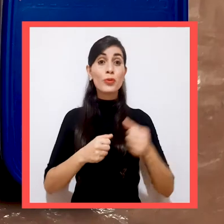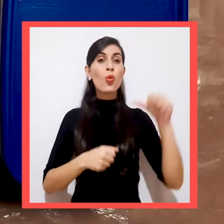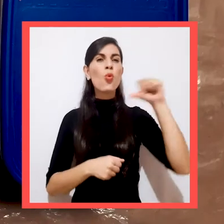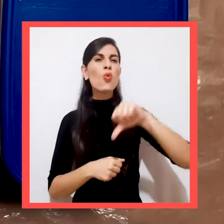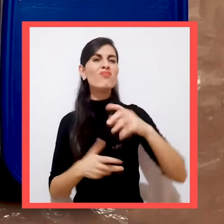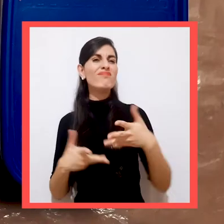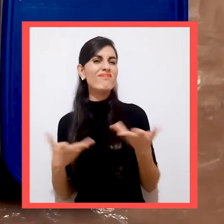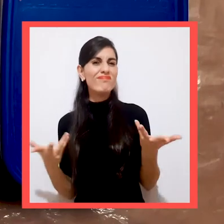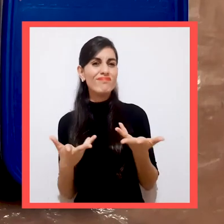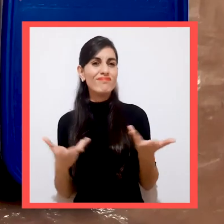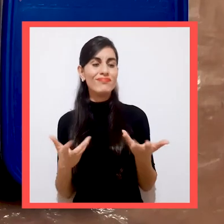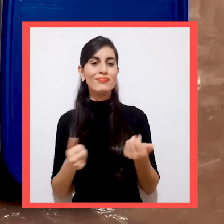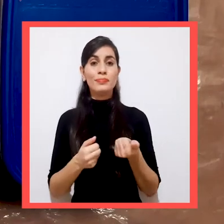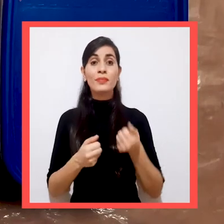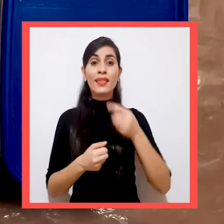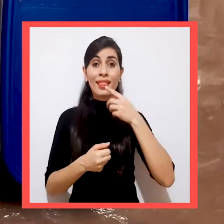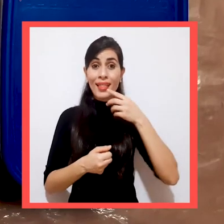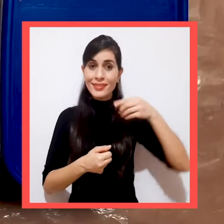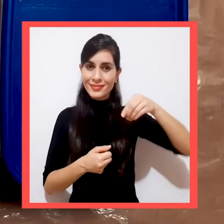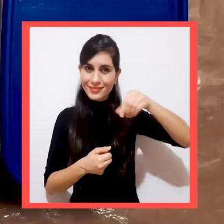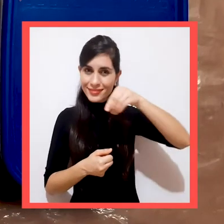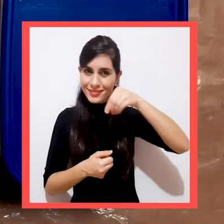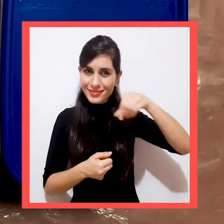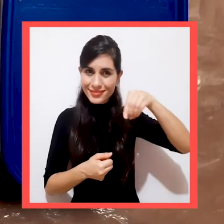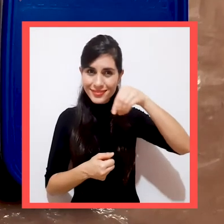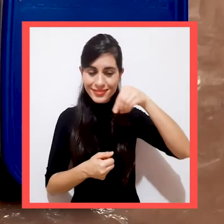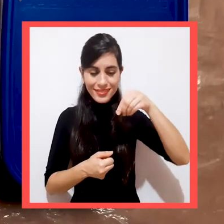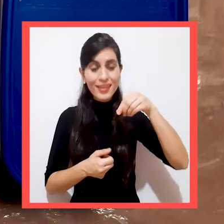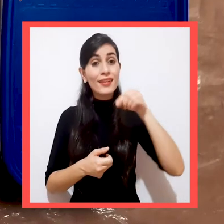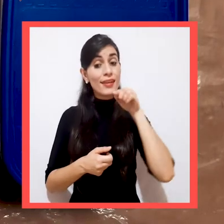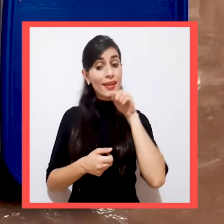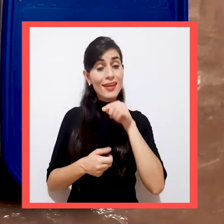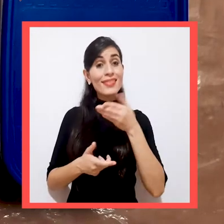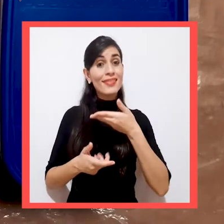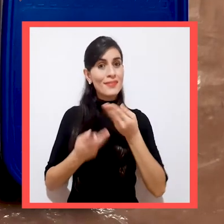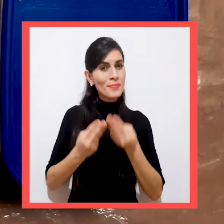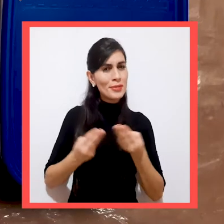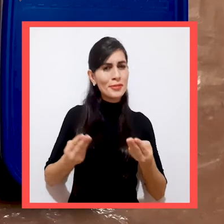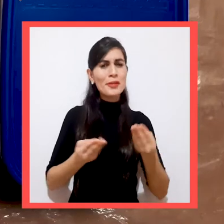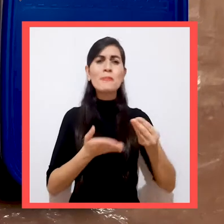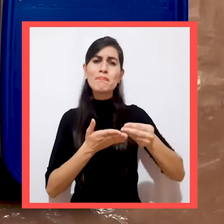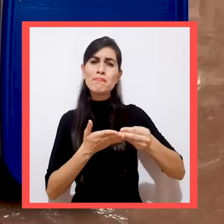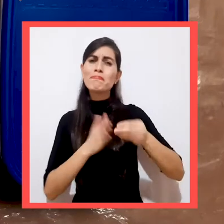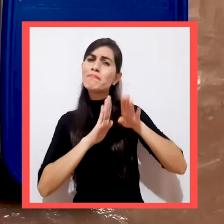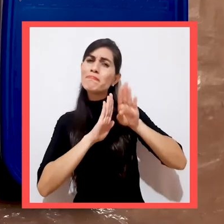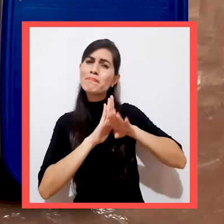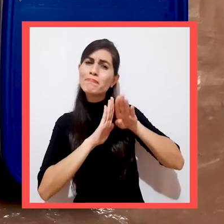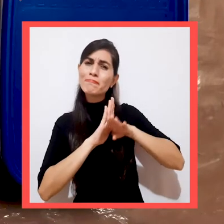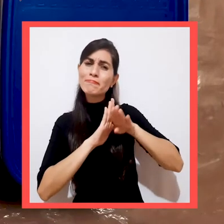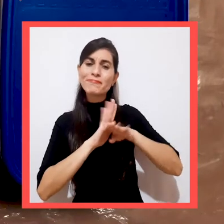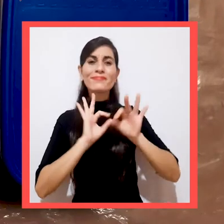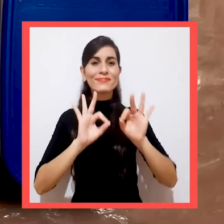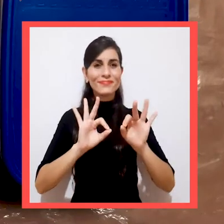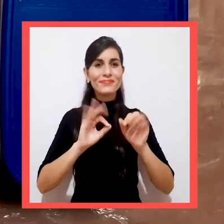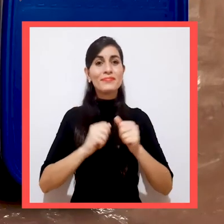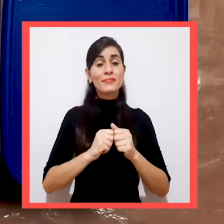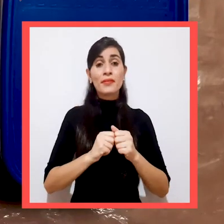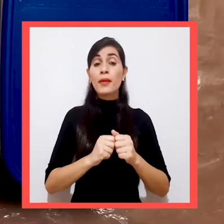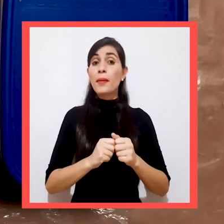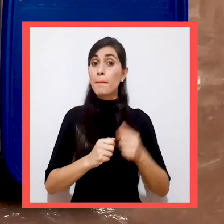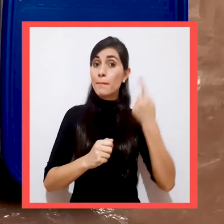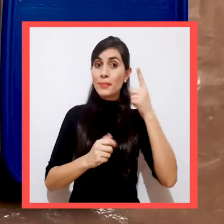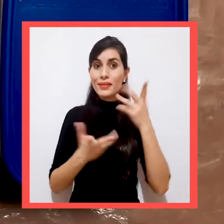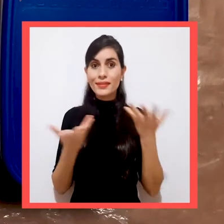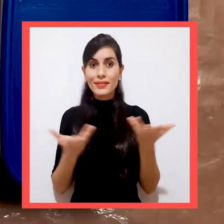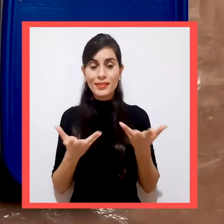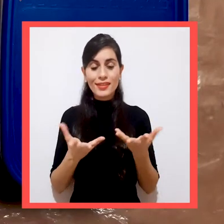Hoy elaboraremos una pasta de sal como un material alternativo, económico y accesible para